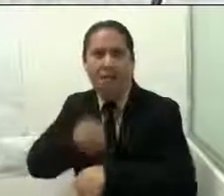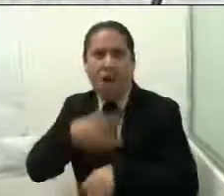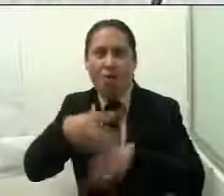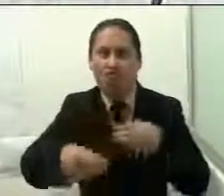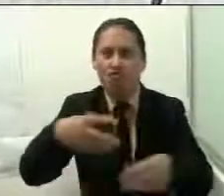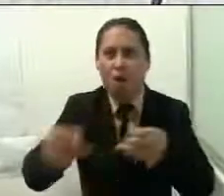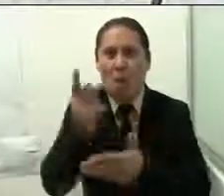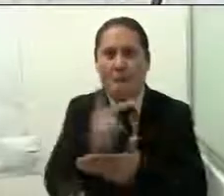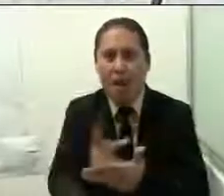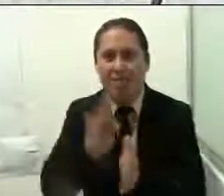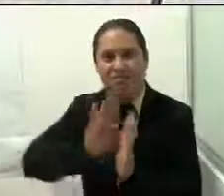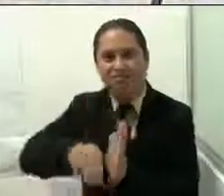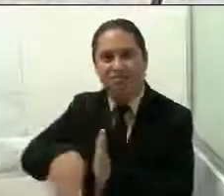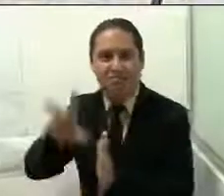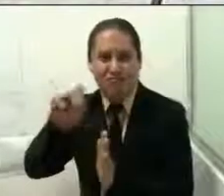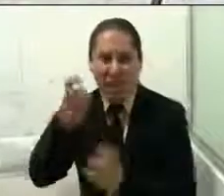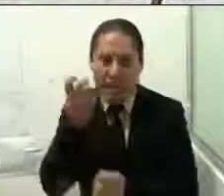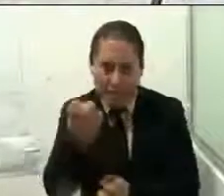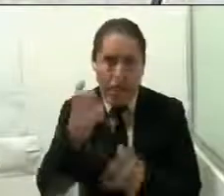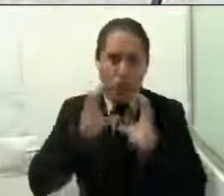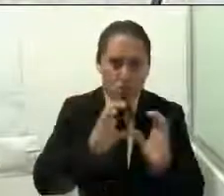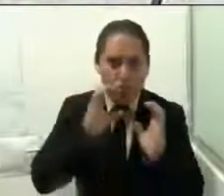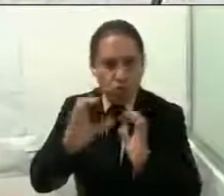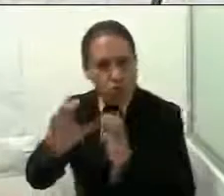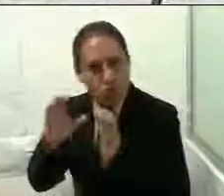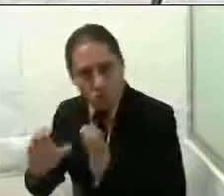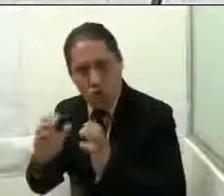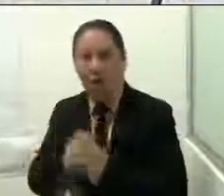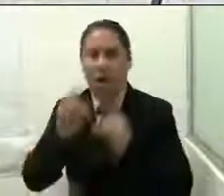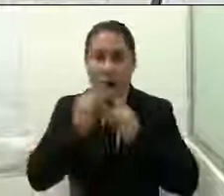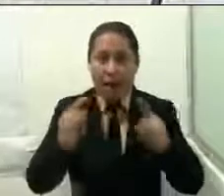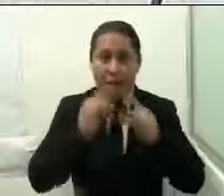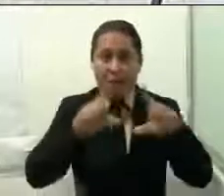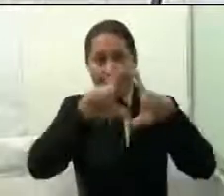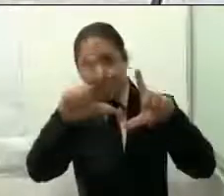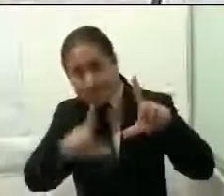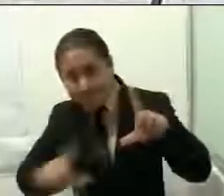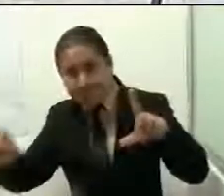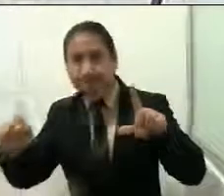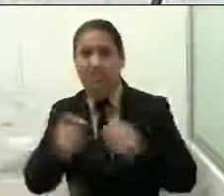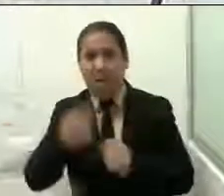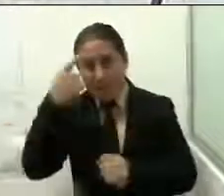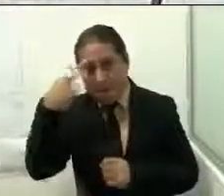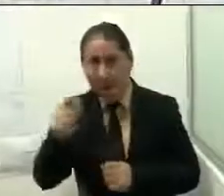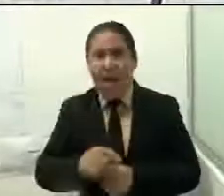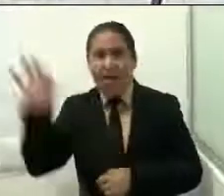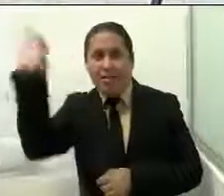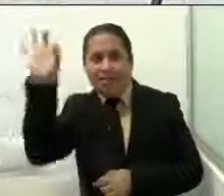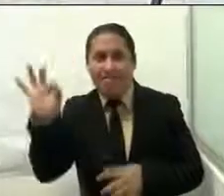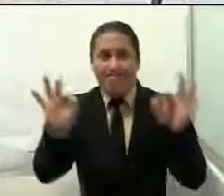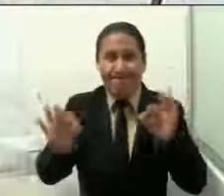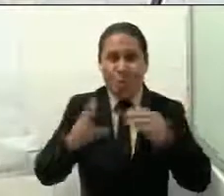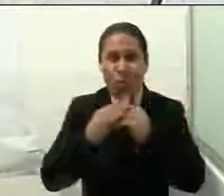monitoreo e inocuidad destacan las campañas nacionales contra mosca de la fruta y